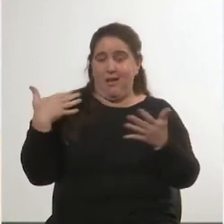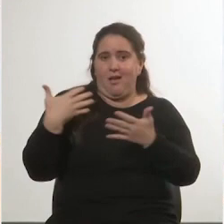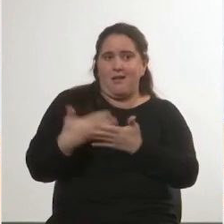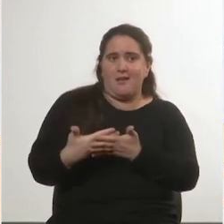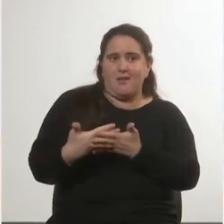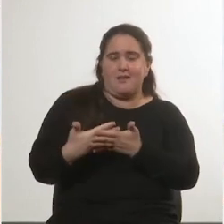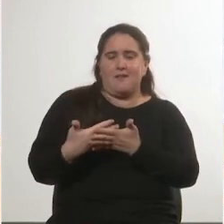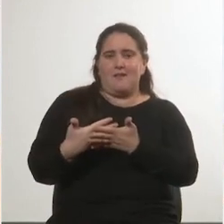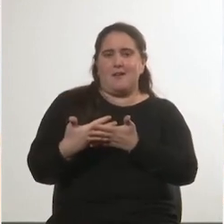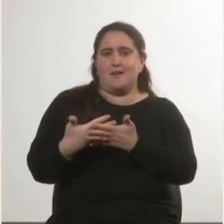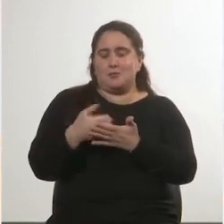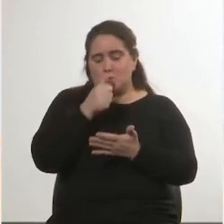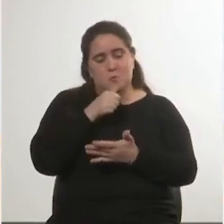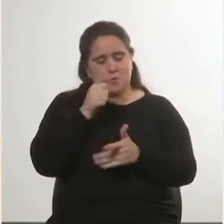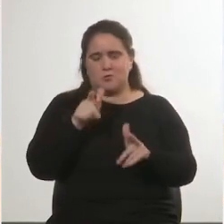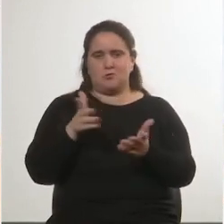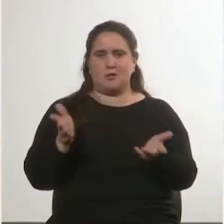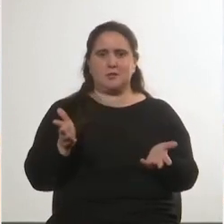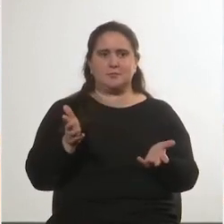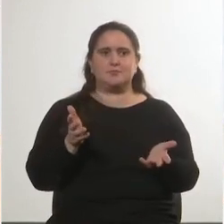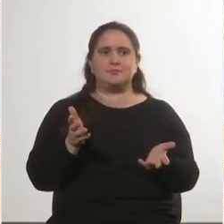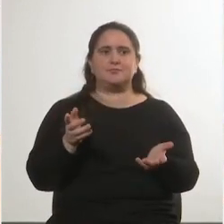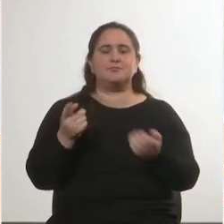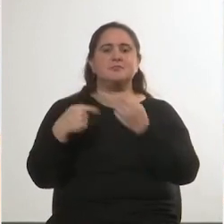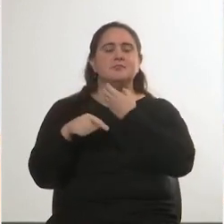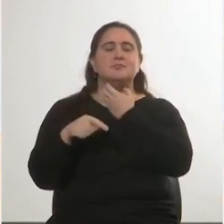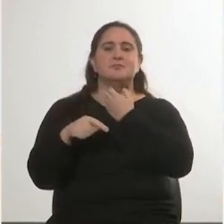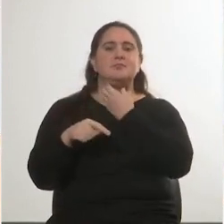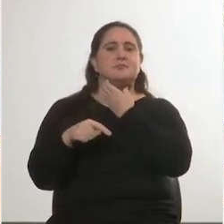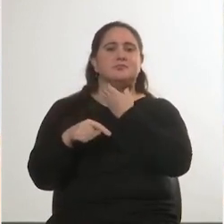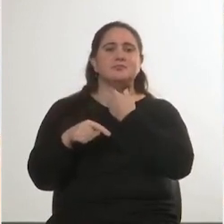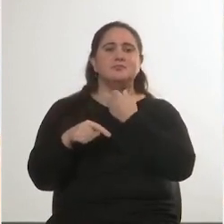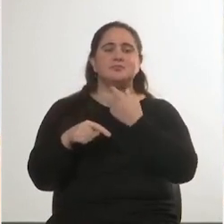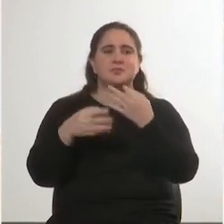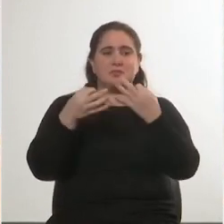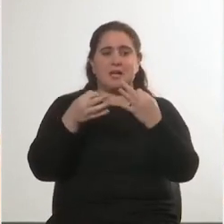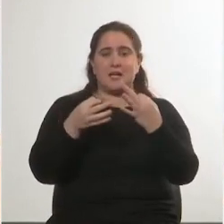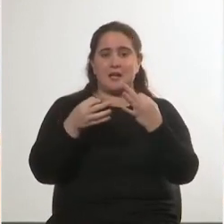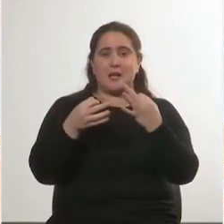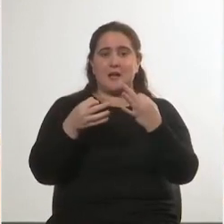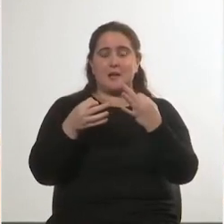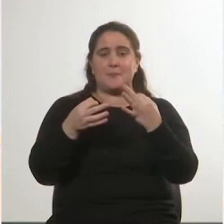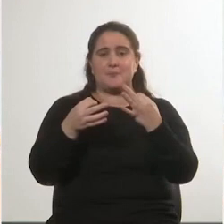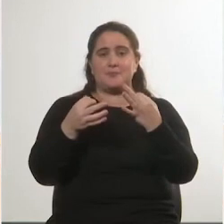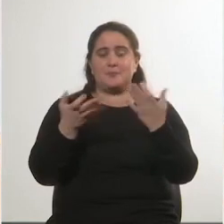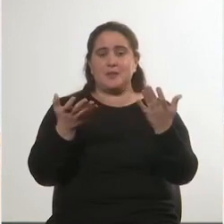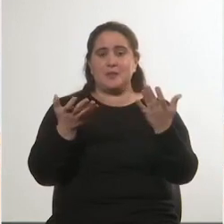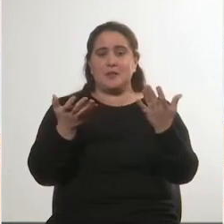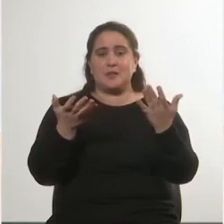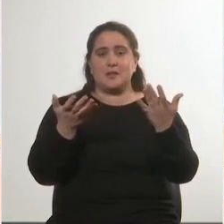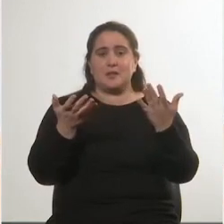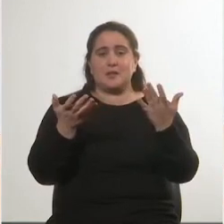hoy no ha habido solución. Pero no arreglamos nada